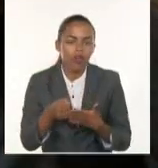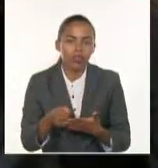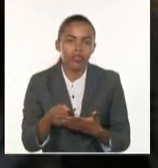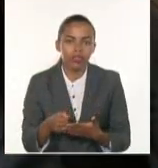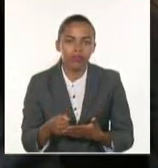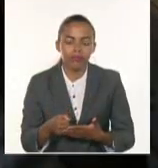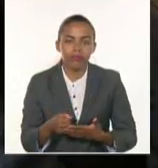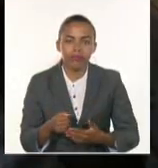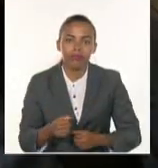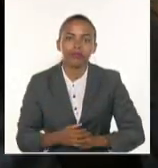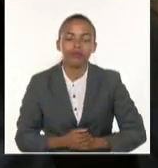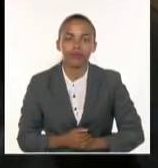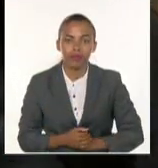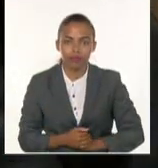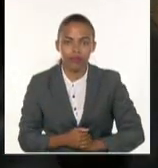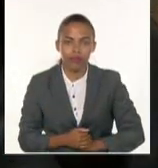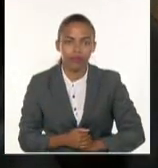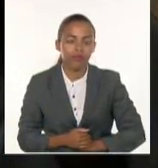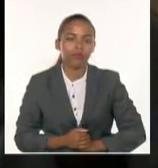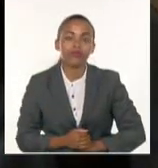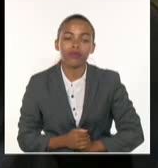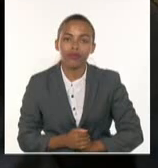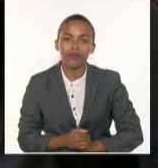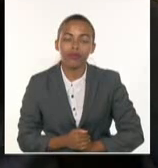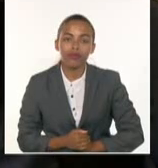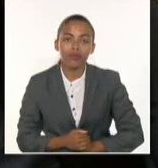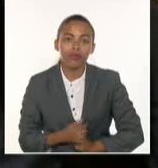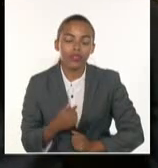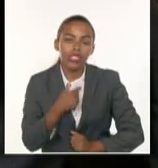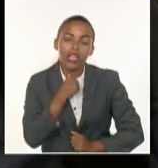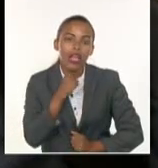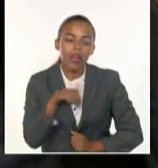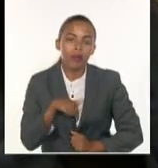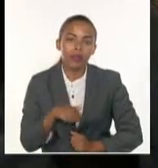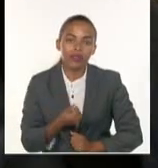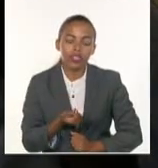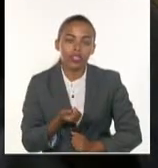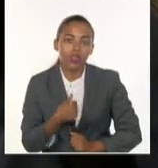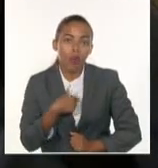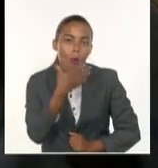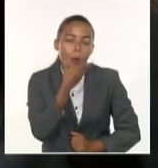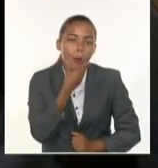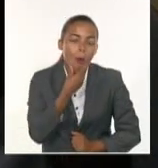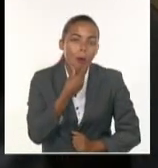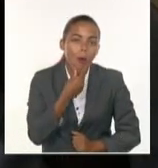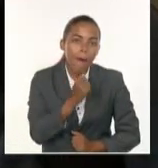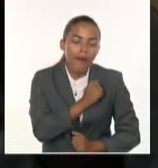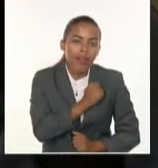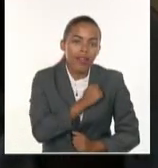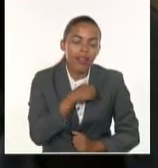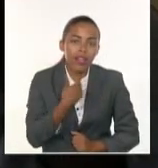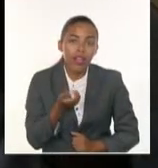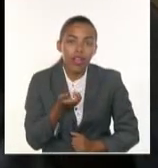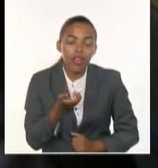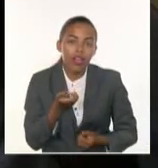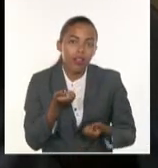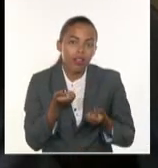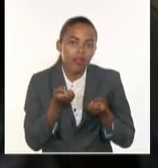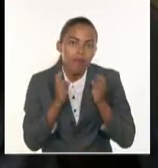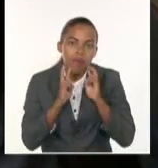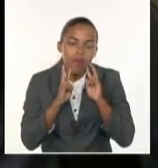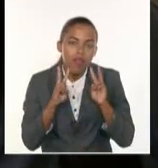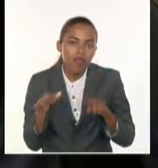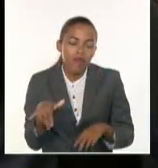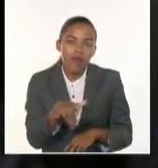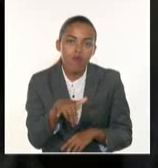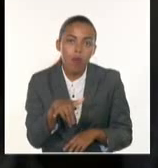impulsó mucho la juventud. O sea, yo como joven, yo quisiera estar en, o sea, vivir esos años que por lo menos hubo con Chávez,